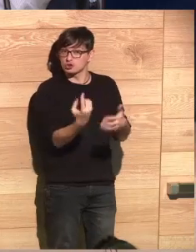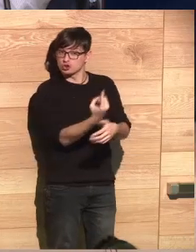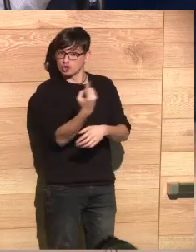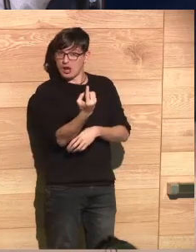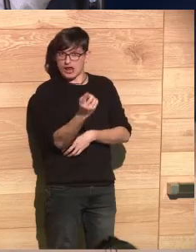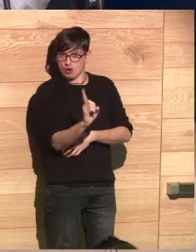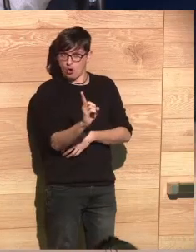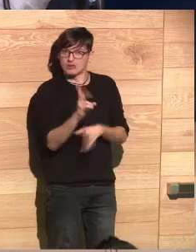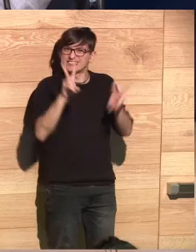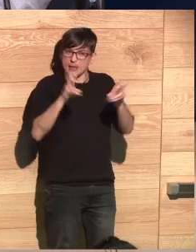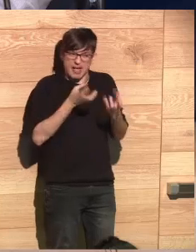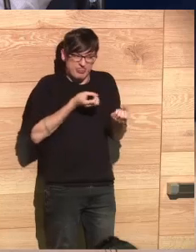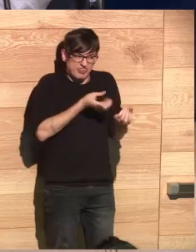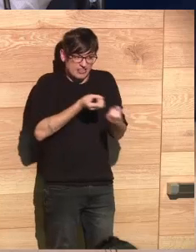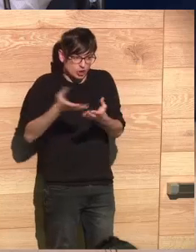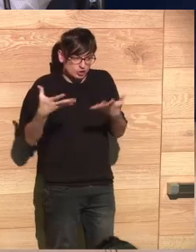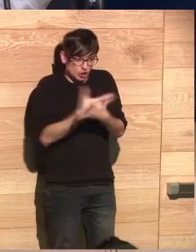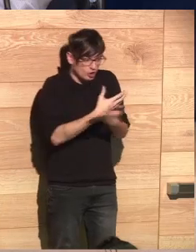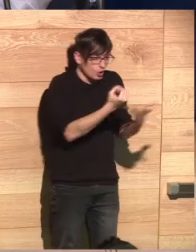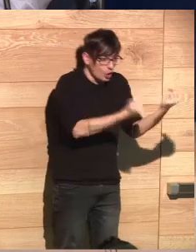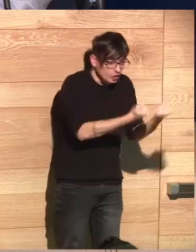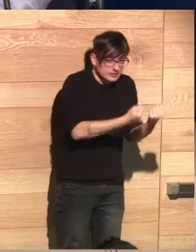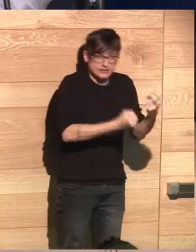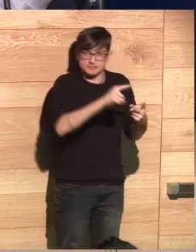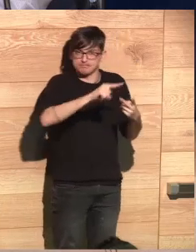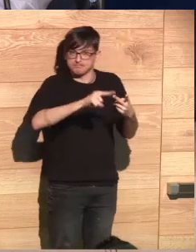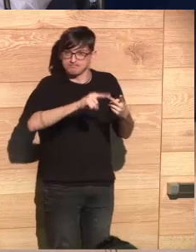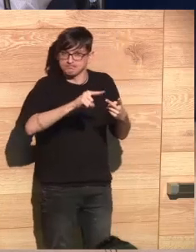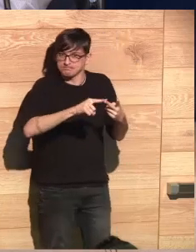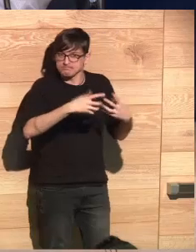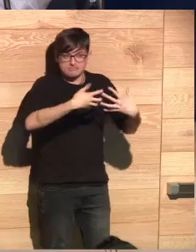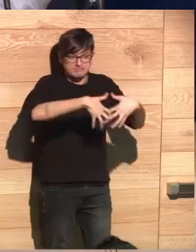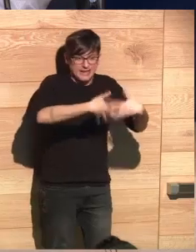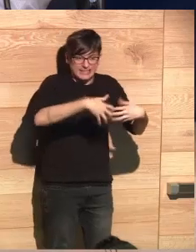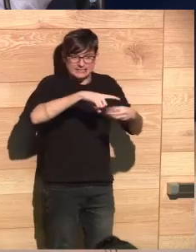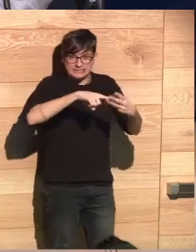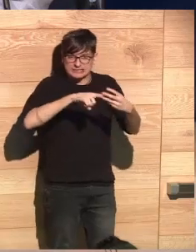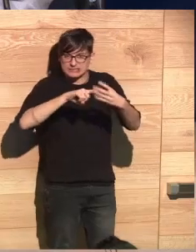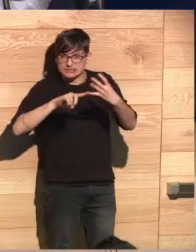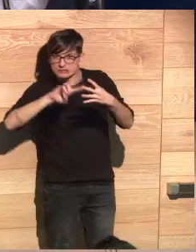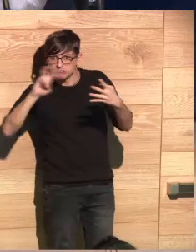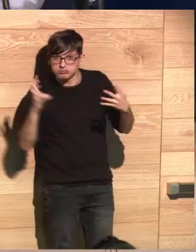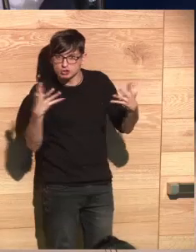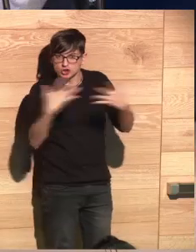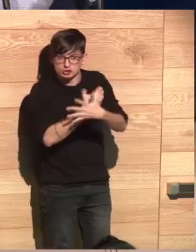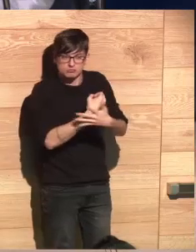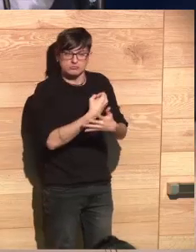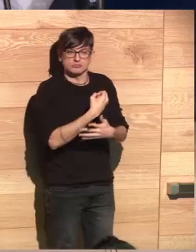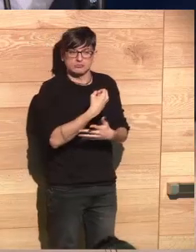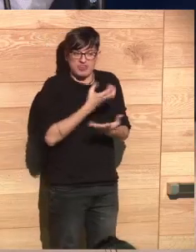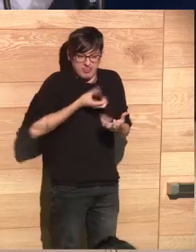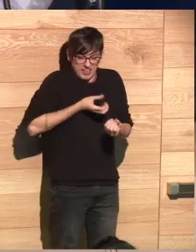datos, ¿no? Esto es algo que ha hecho la industria del coche, la industria del electrodoméstico. Es decir, ahora mismo la lógica